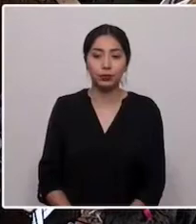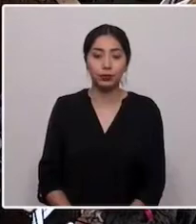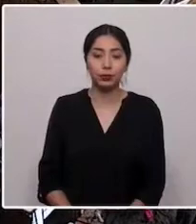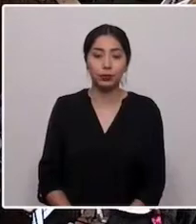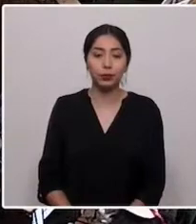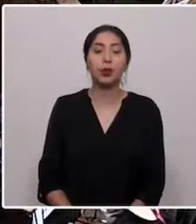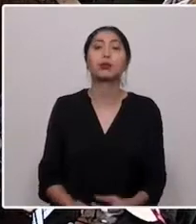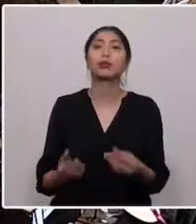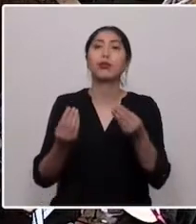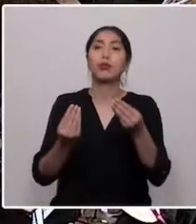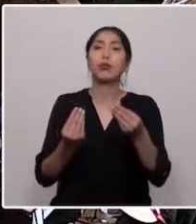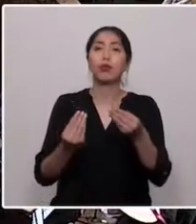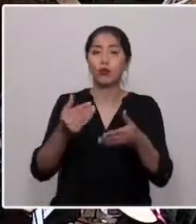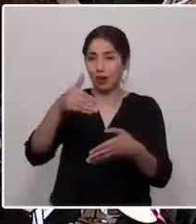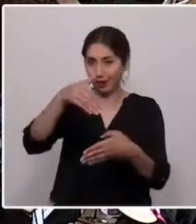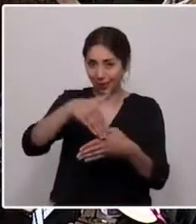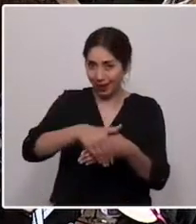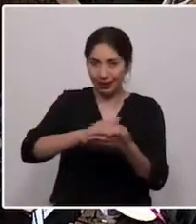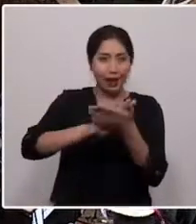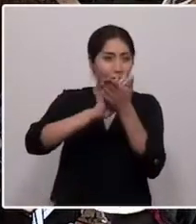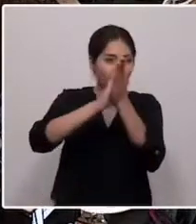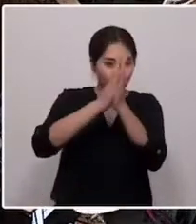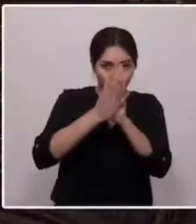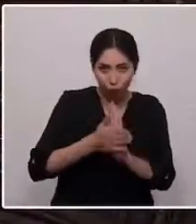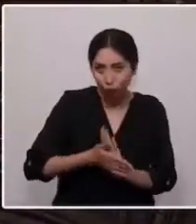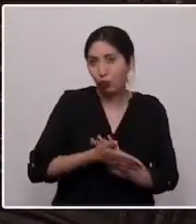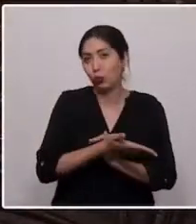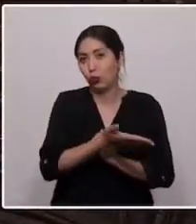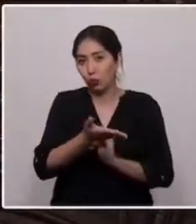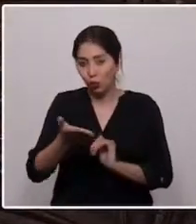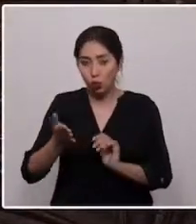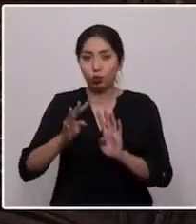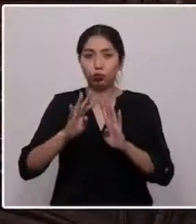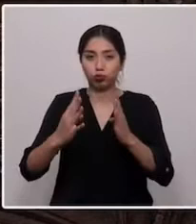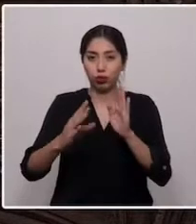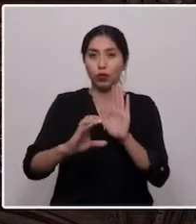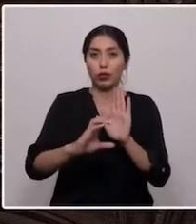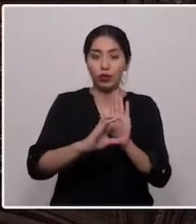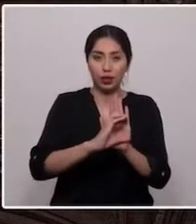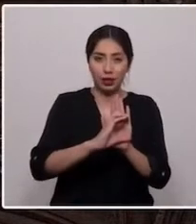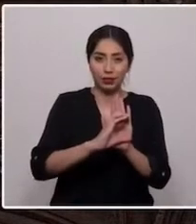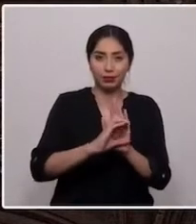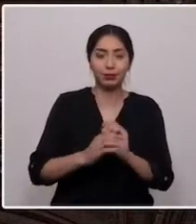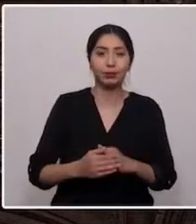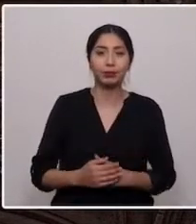Muy buenas tardes a todas y todos las y los convencionales.